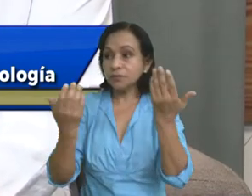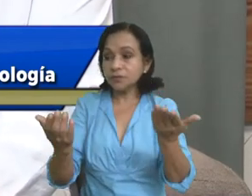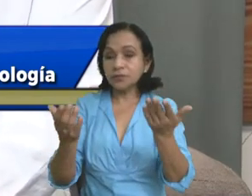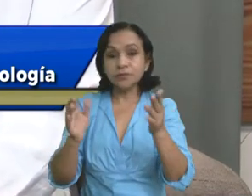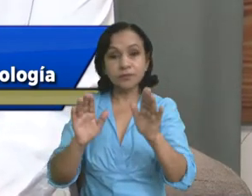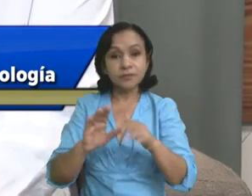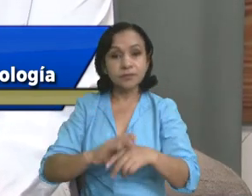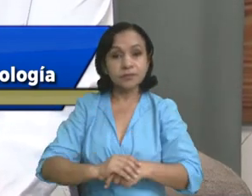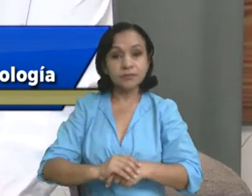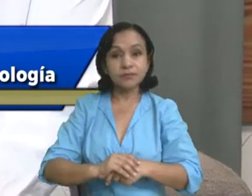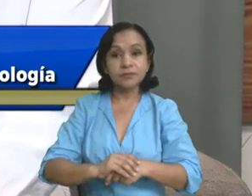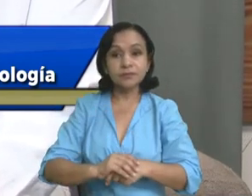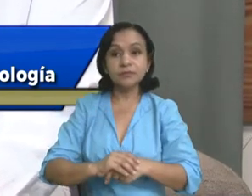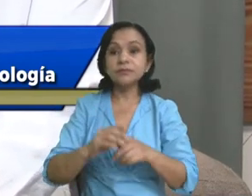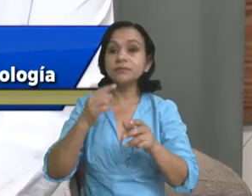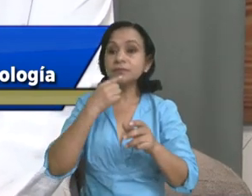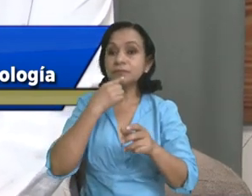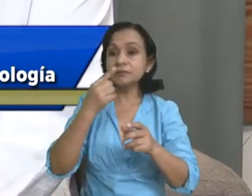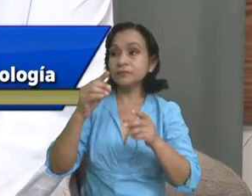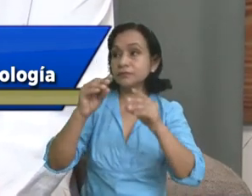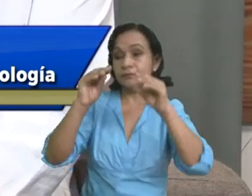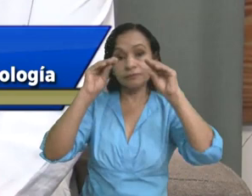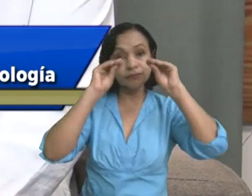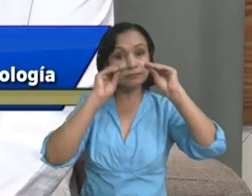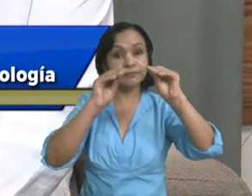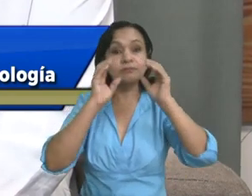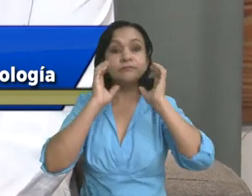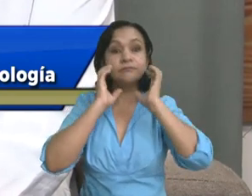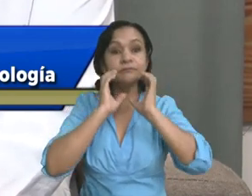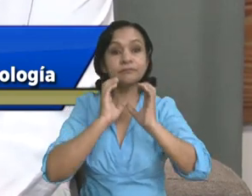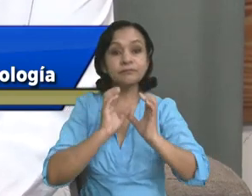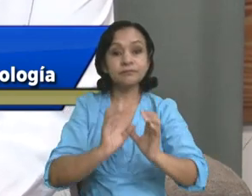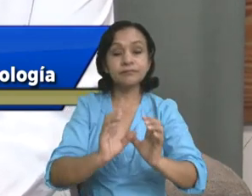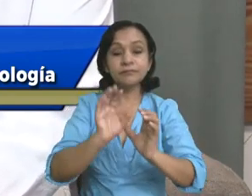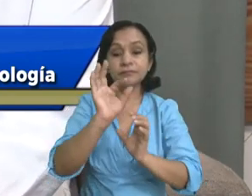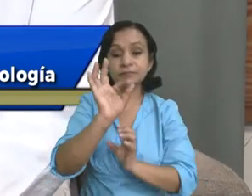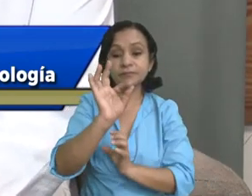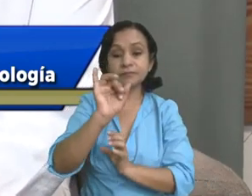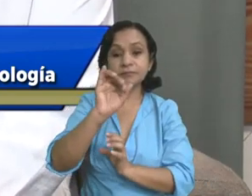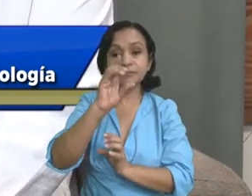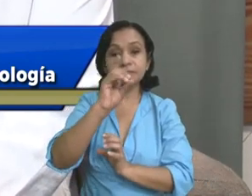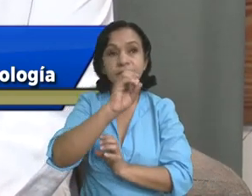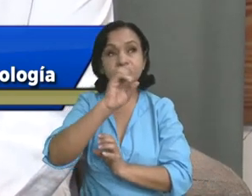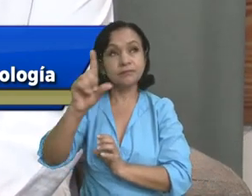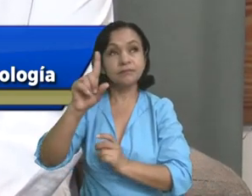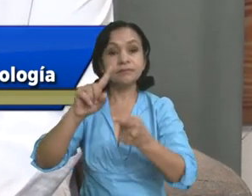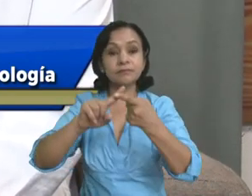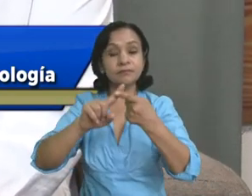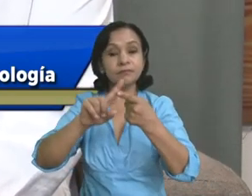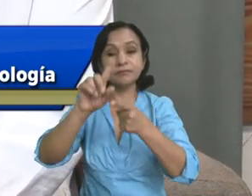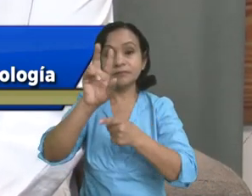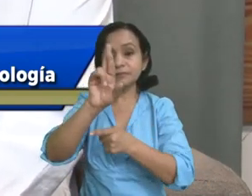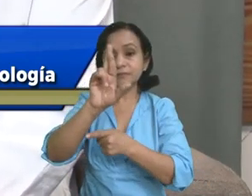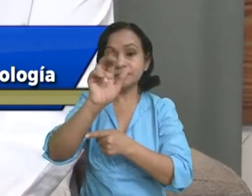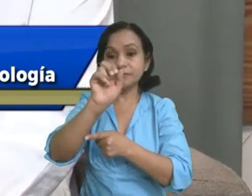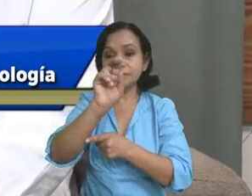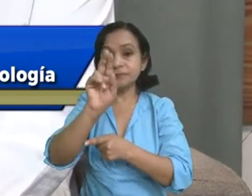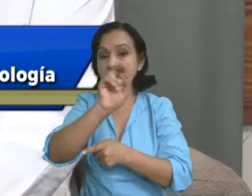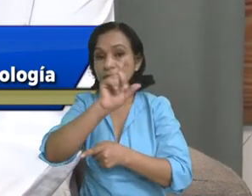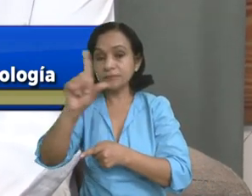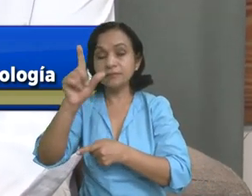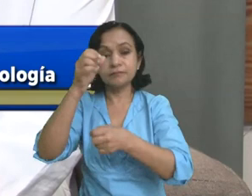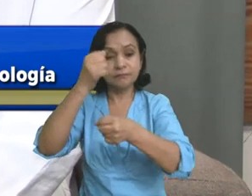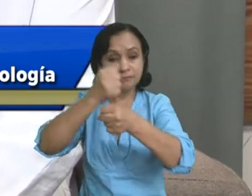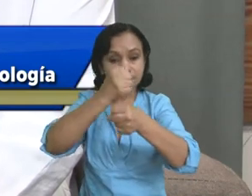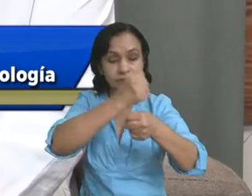internacionalismo. Nos enseñó Fidel y Raúl, y lo continúa Díaz-Canel. Nosotros realmente